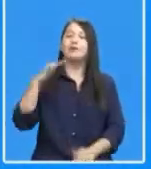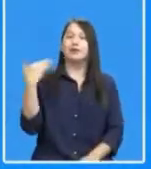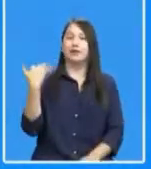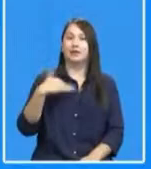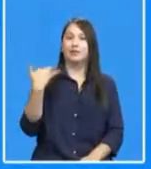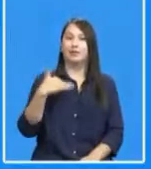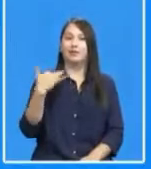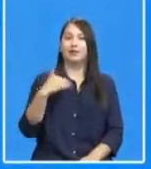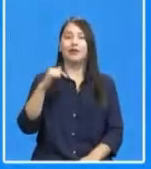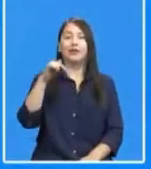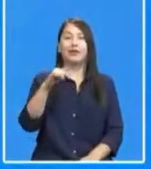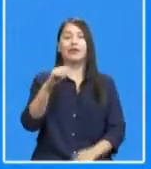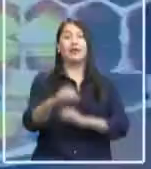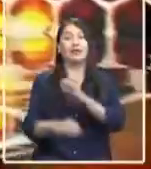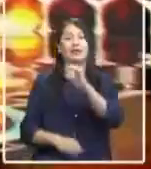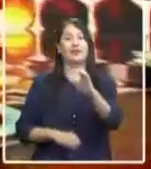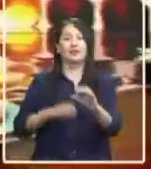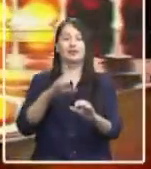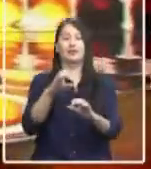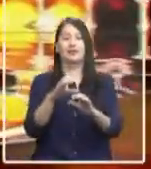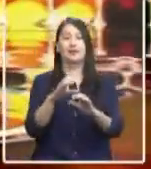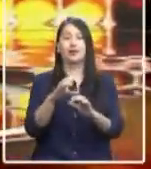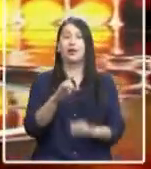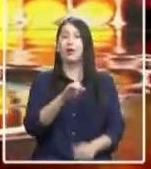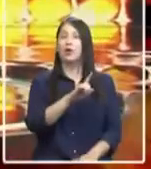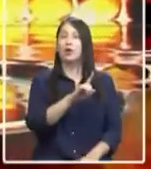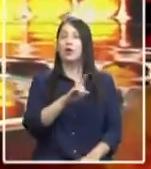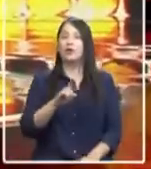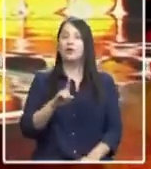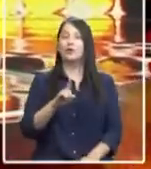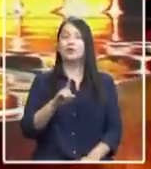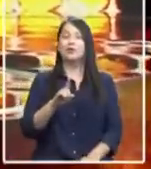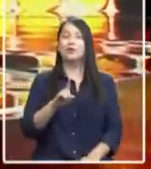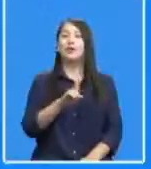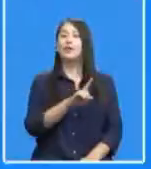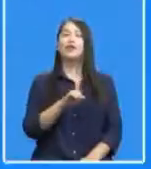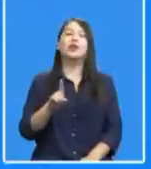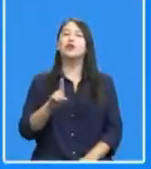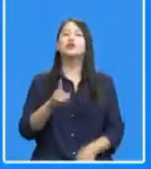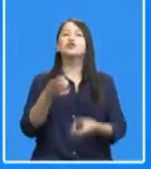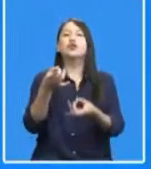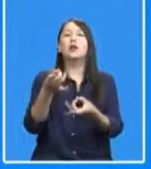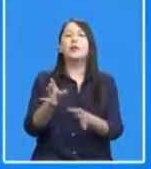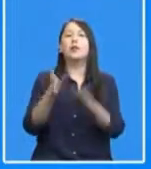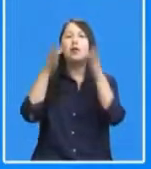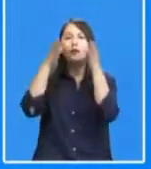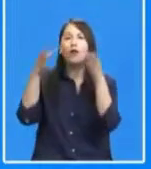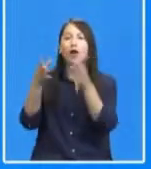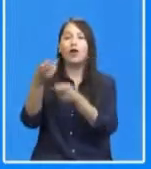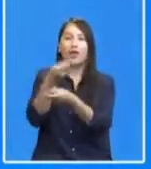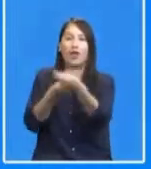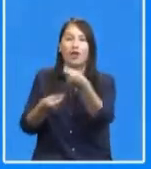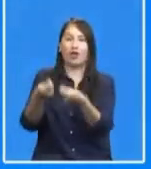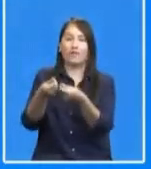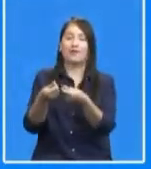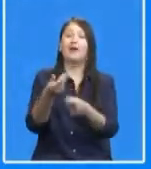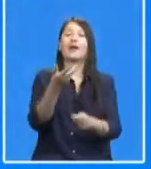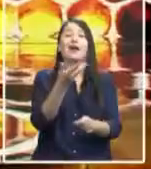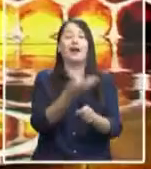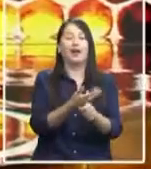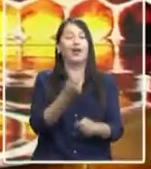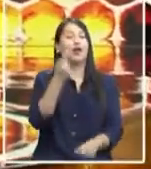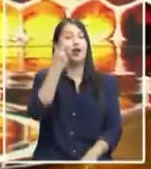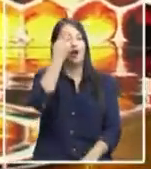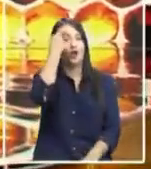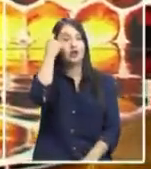de este siglo. Recordemos que no todo es producción económica. Debemos tener una conciencia de que